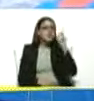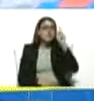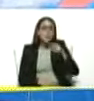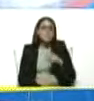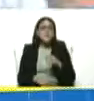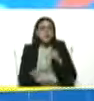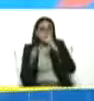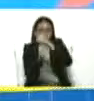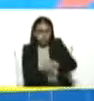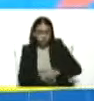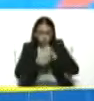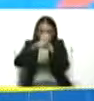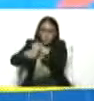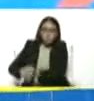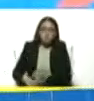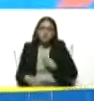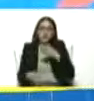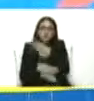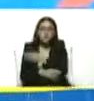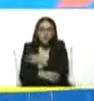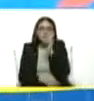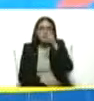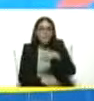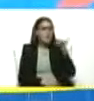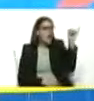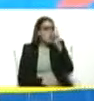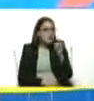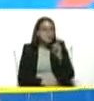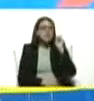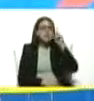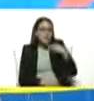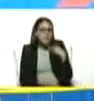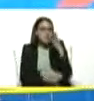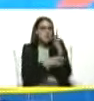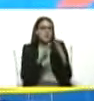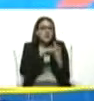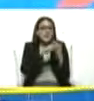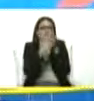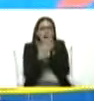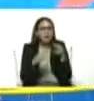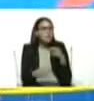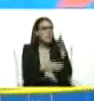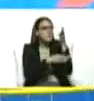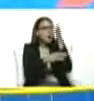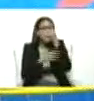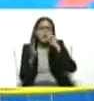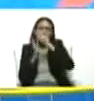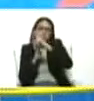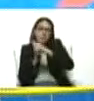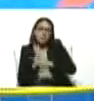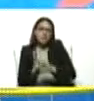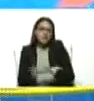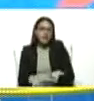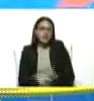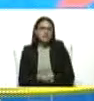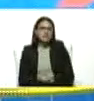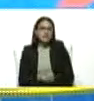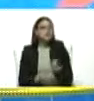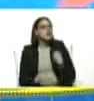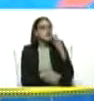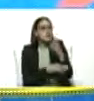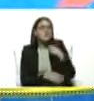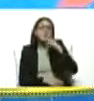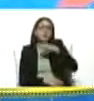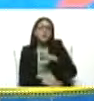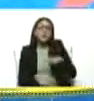Añú, la visita a los barrios que me vieron transitar los años de la juventud en